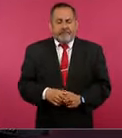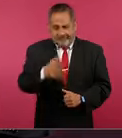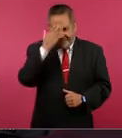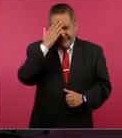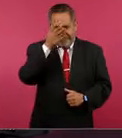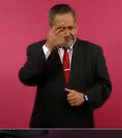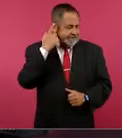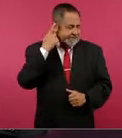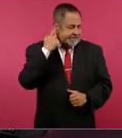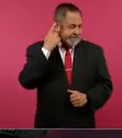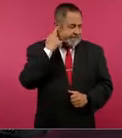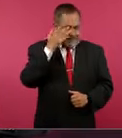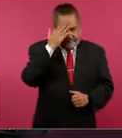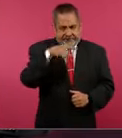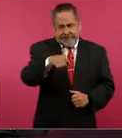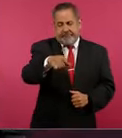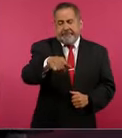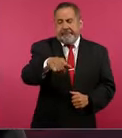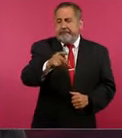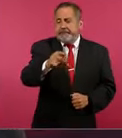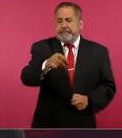Famoso y